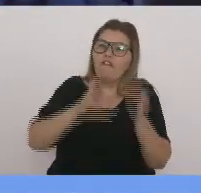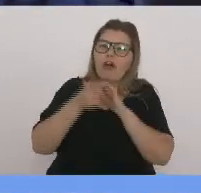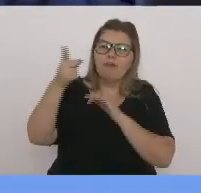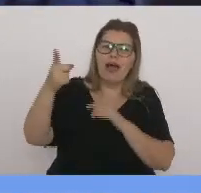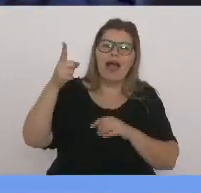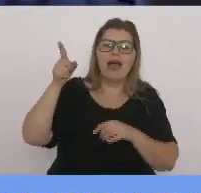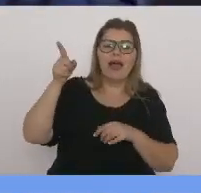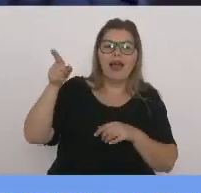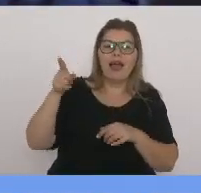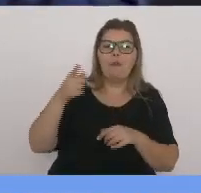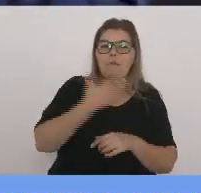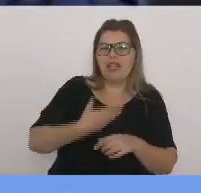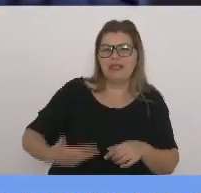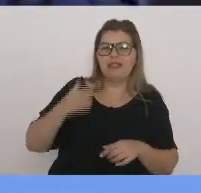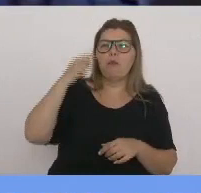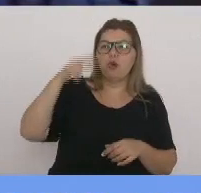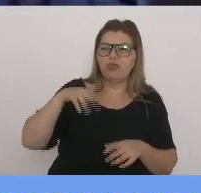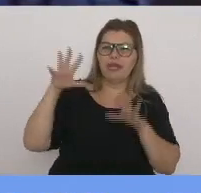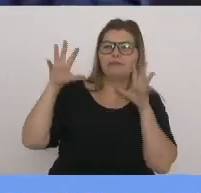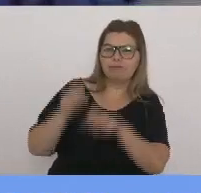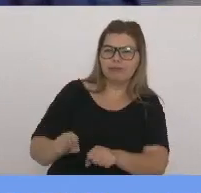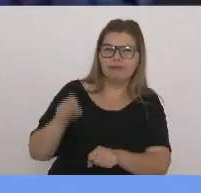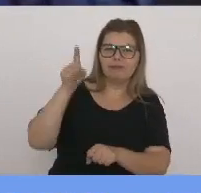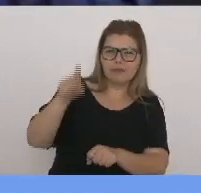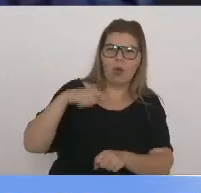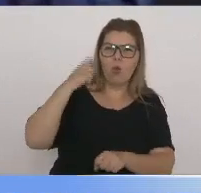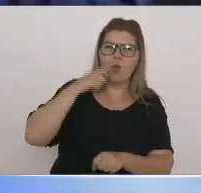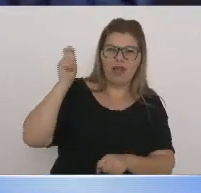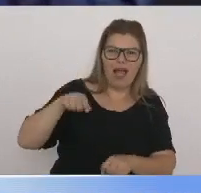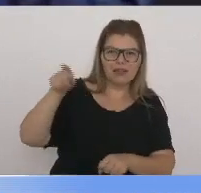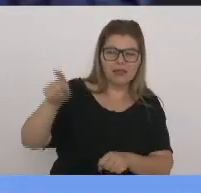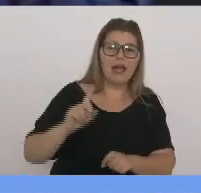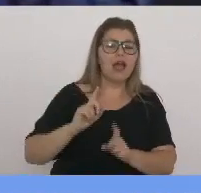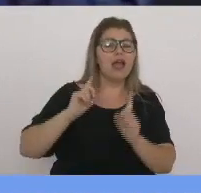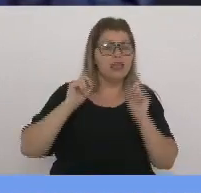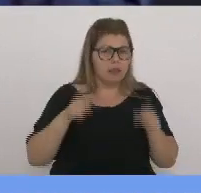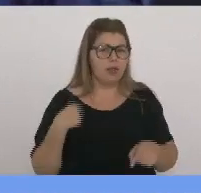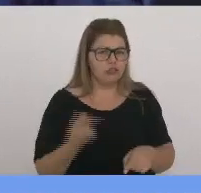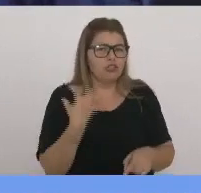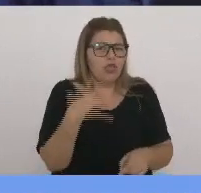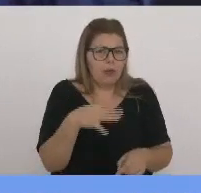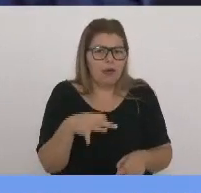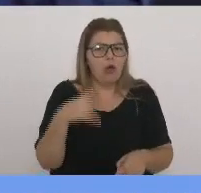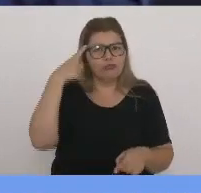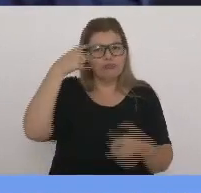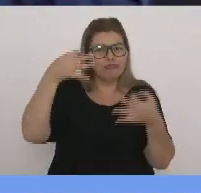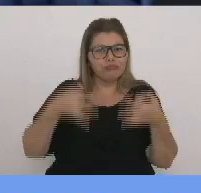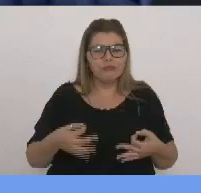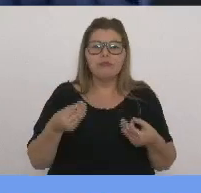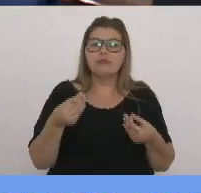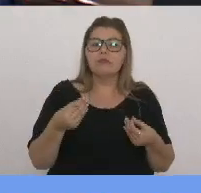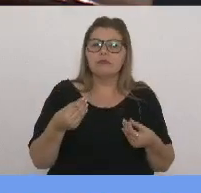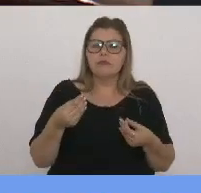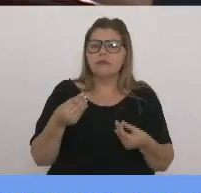los argentinos podemos permitir que la causa de Malvinas se partidice y que una fracción política pretenda